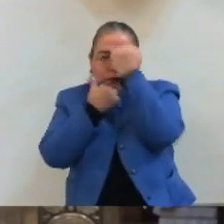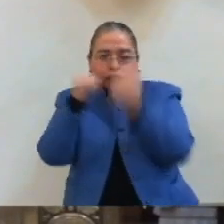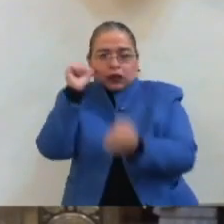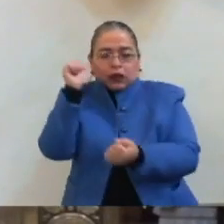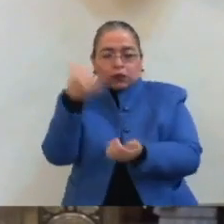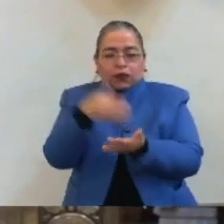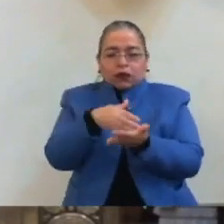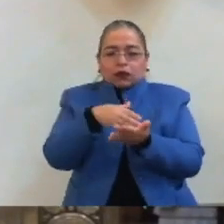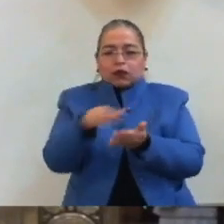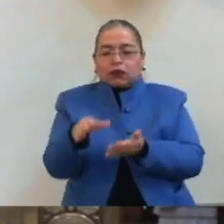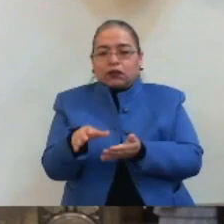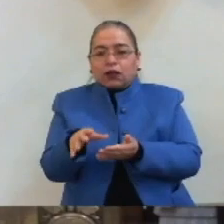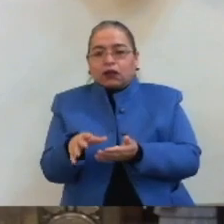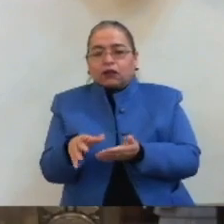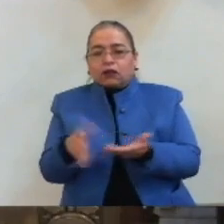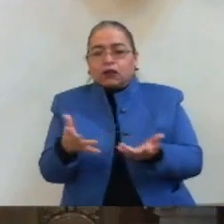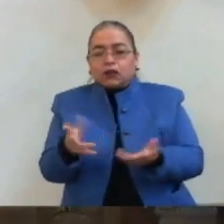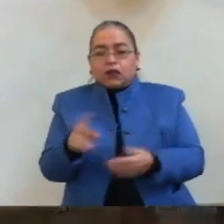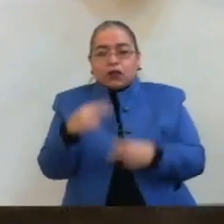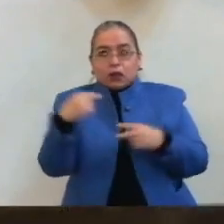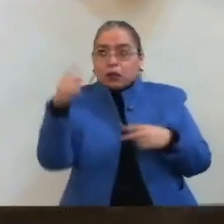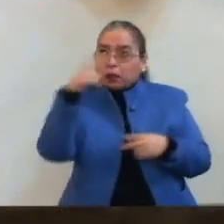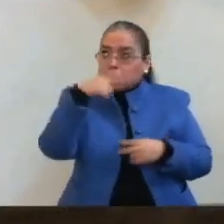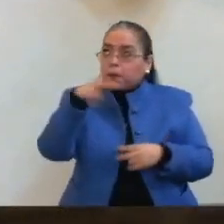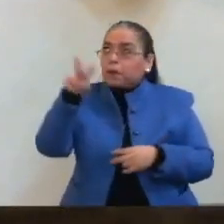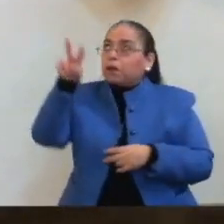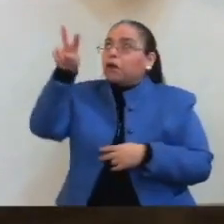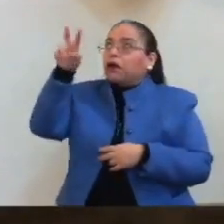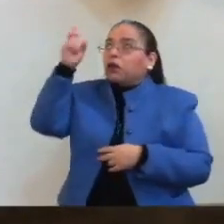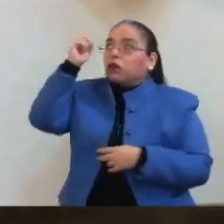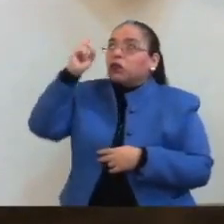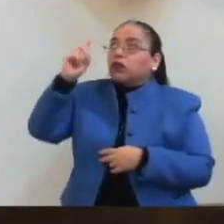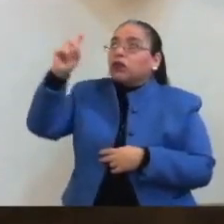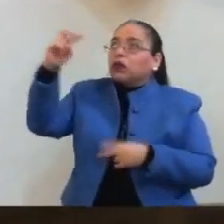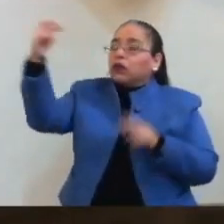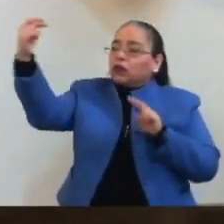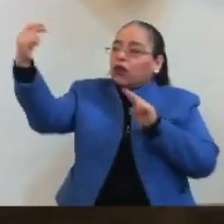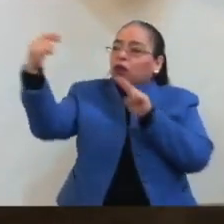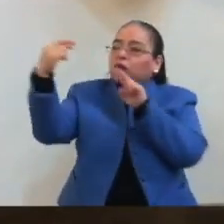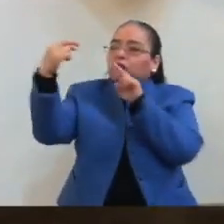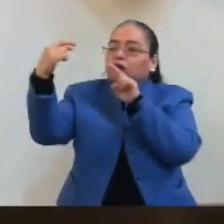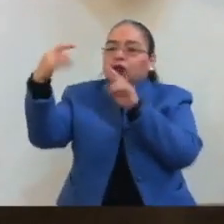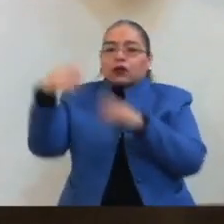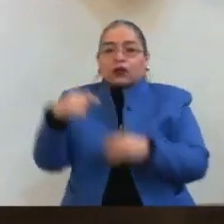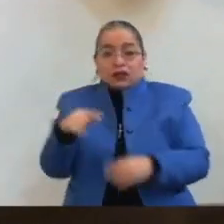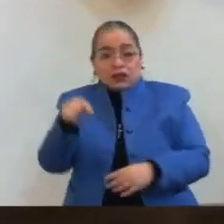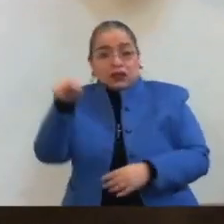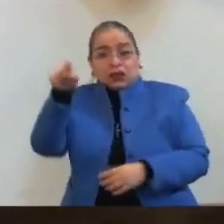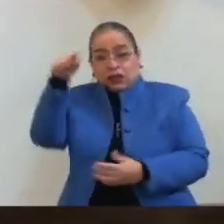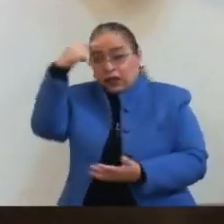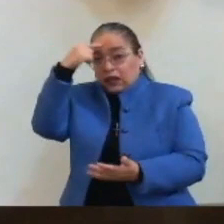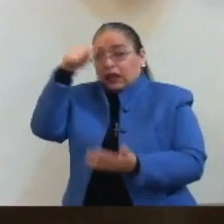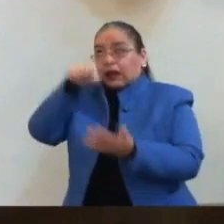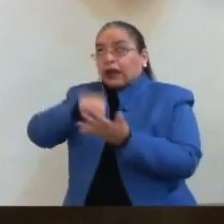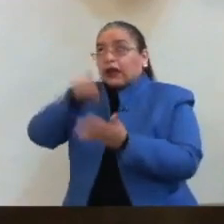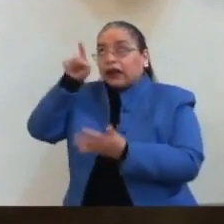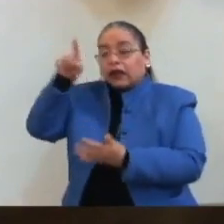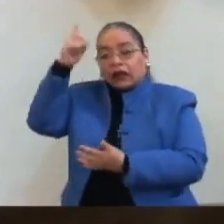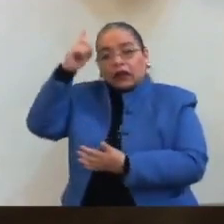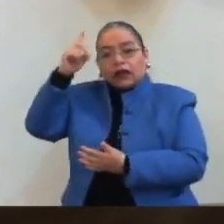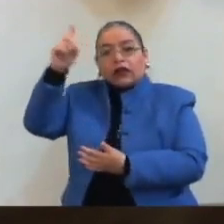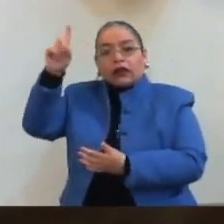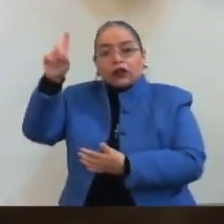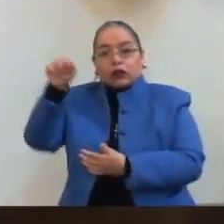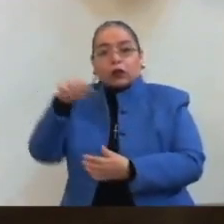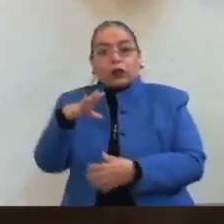volteen a mirarme es lo que dice el señor y crean en la